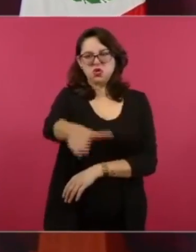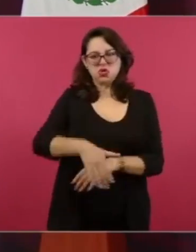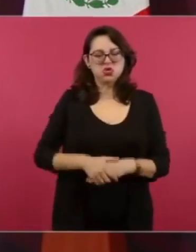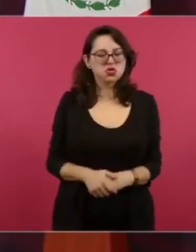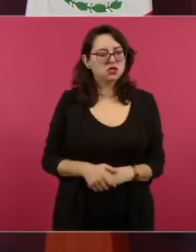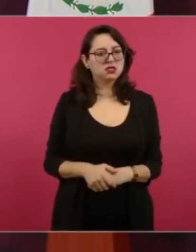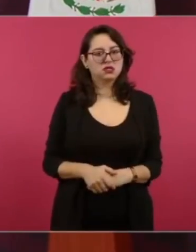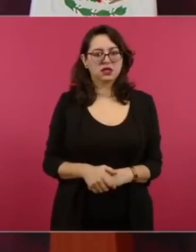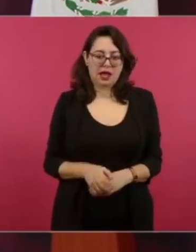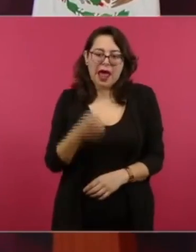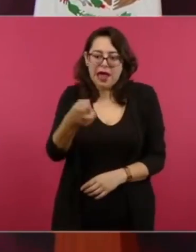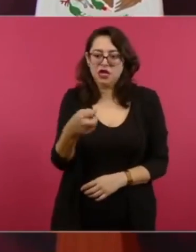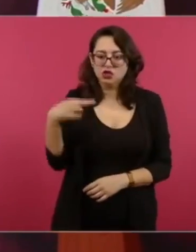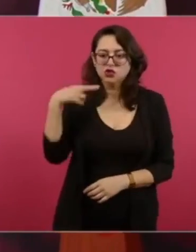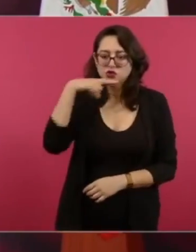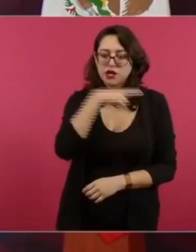desapariciones